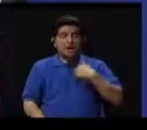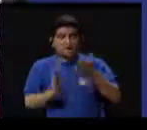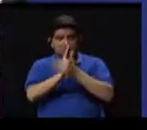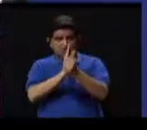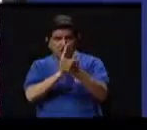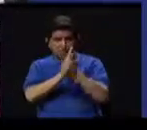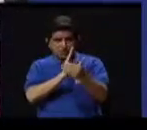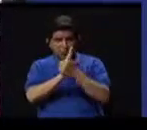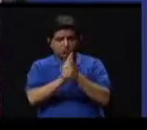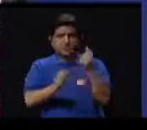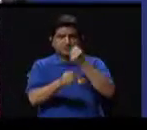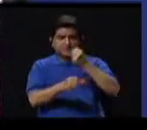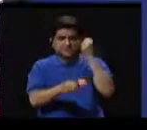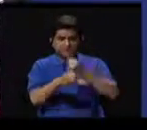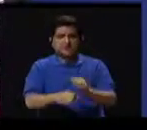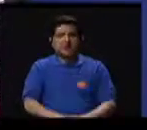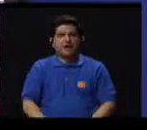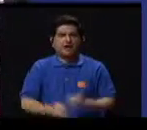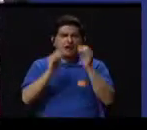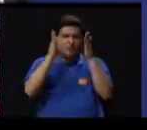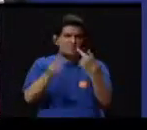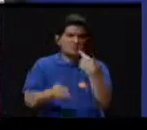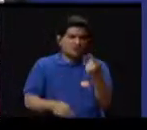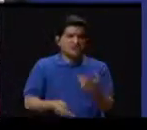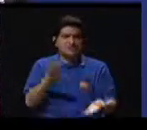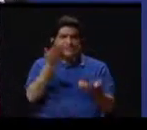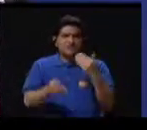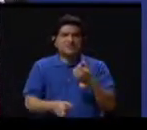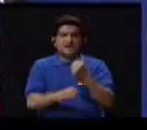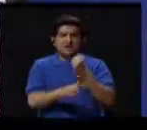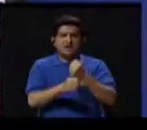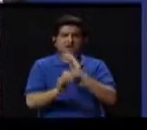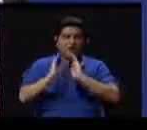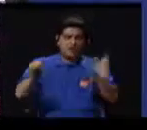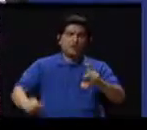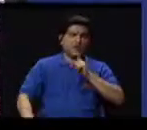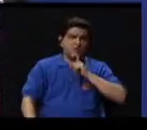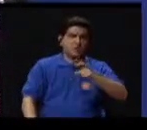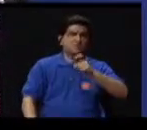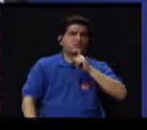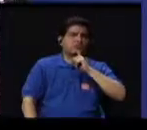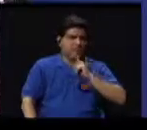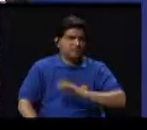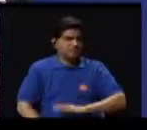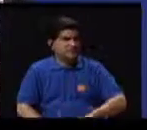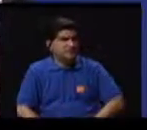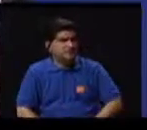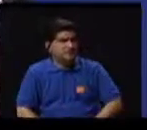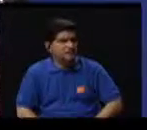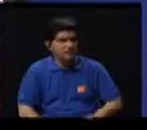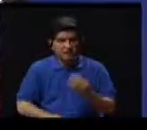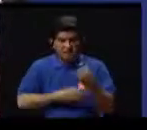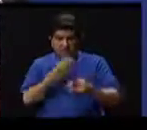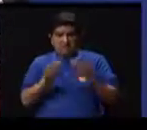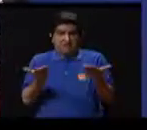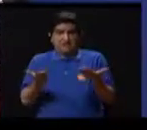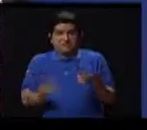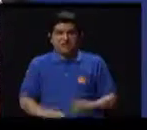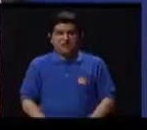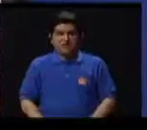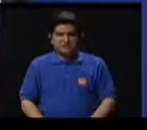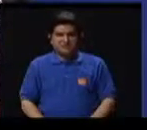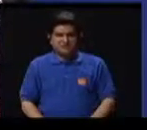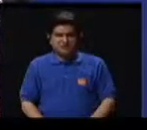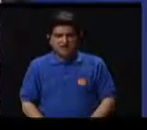hay potencial en este trabajo. Esta docente diría, es muy difícil trabajar con niños, ¿cierto? Hay entonces, ¿qué se hace? ¿Se les llama